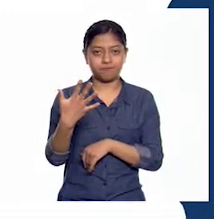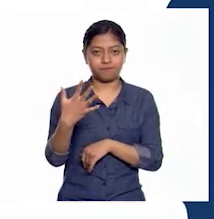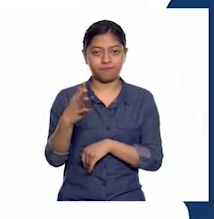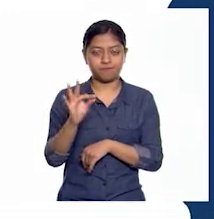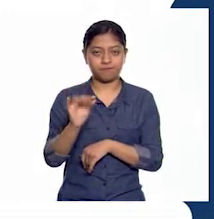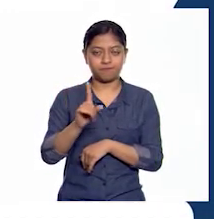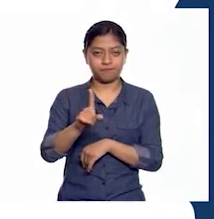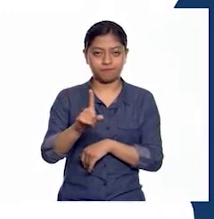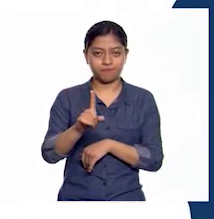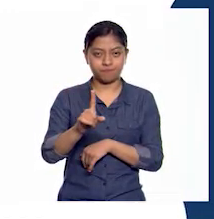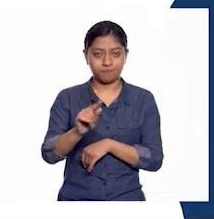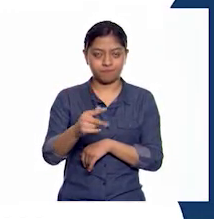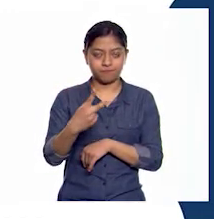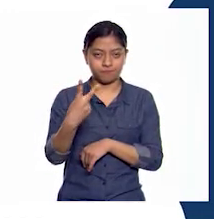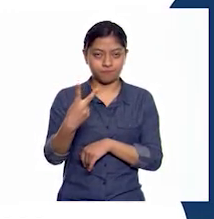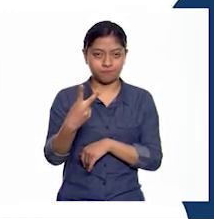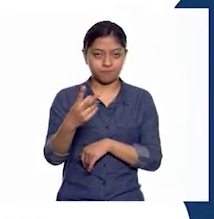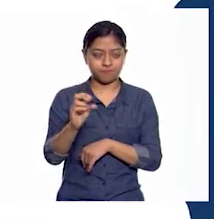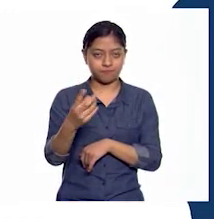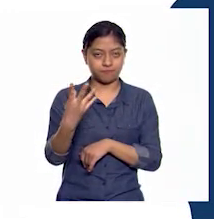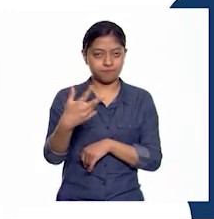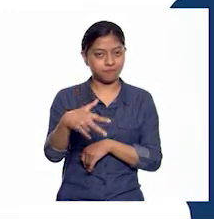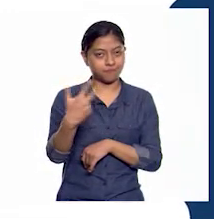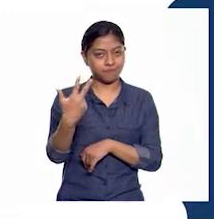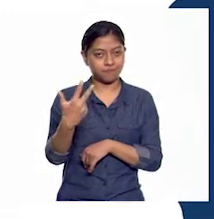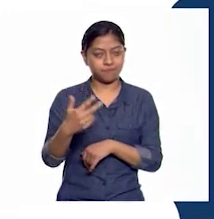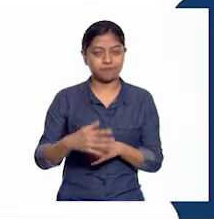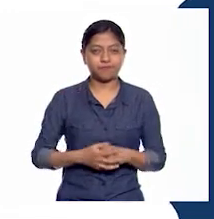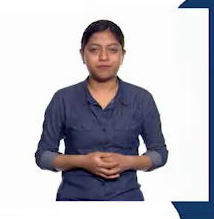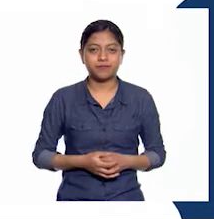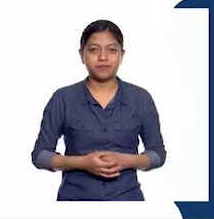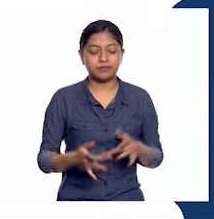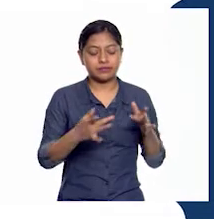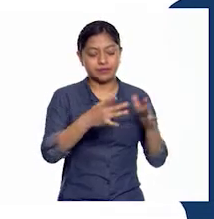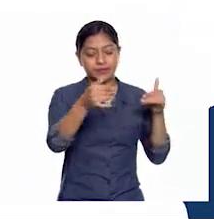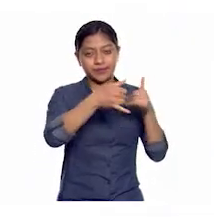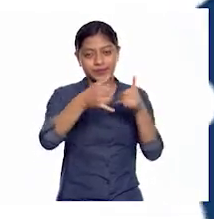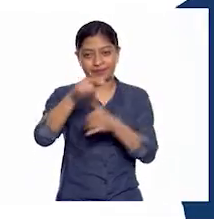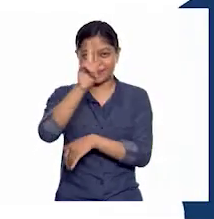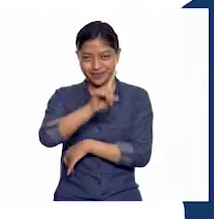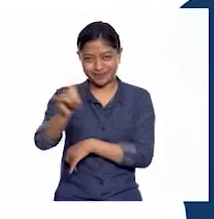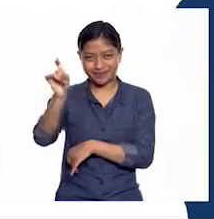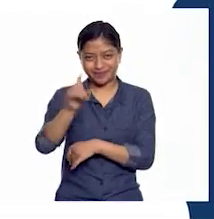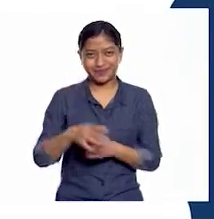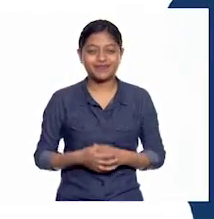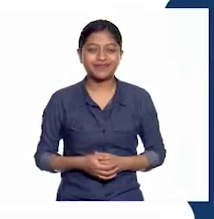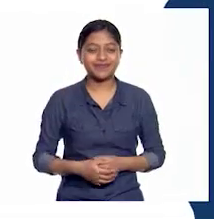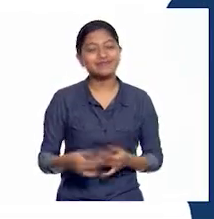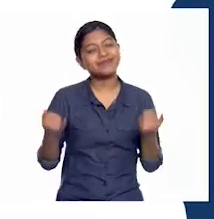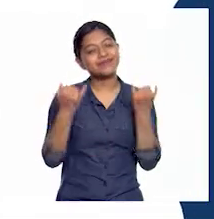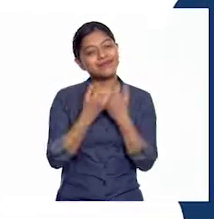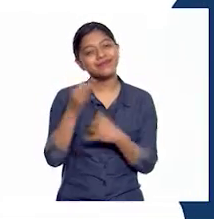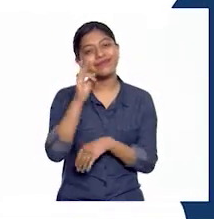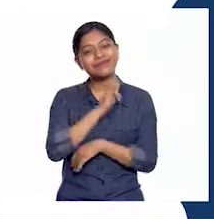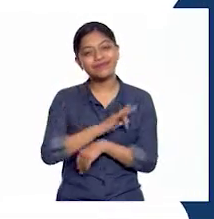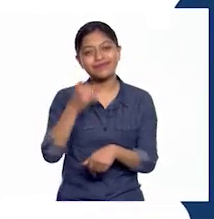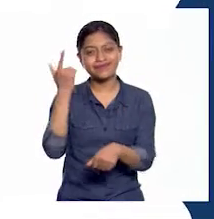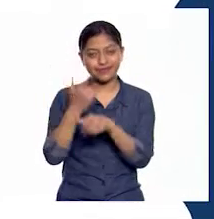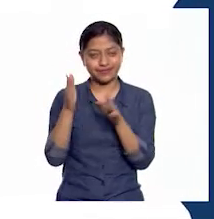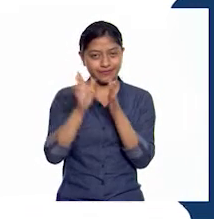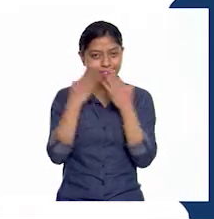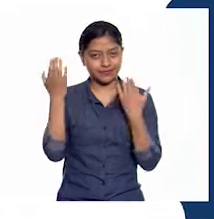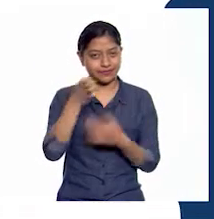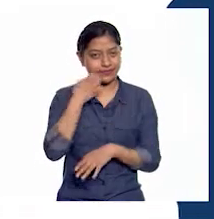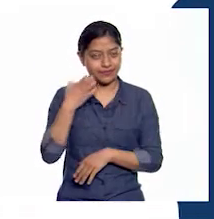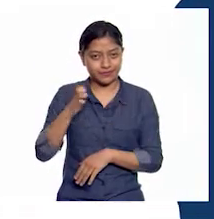55 41 72 04 13 con 100 líneas. También puedes encontrar los libros de texto